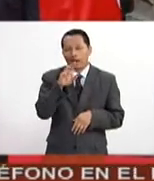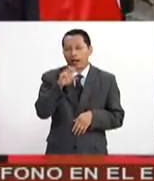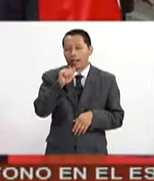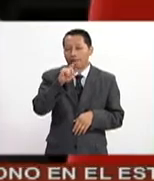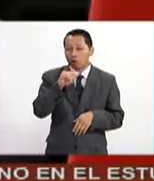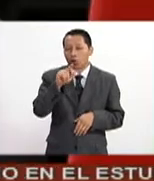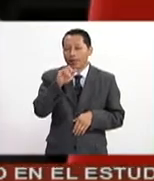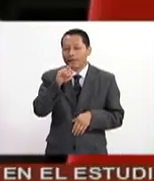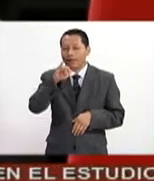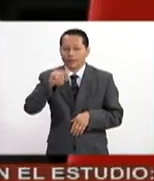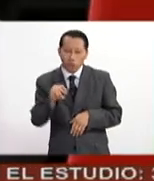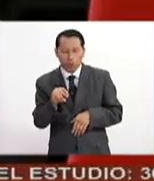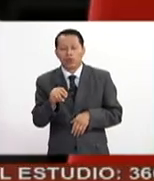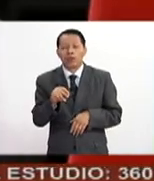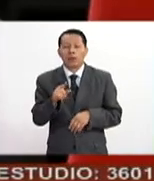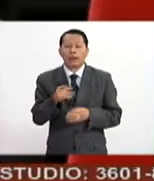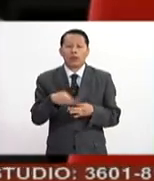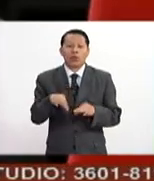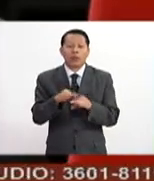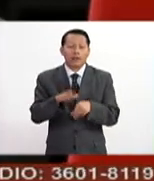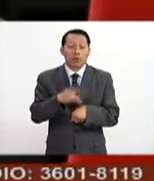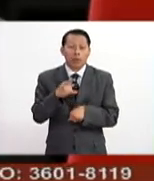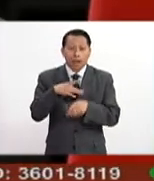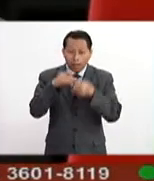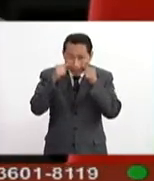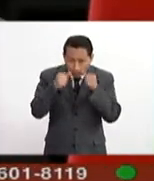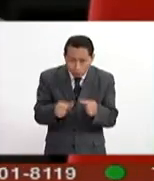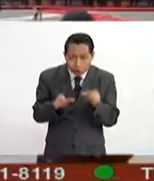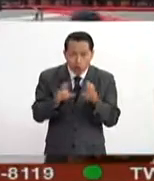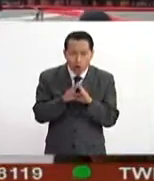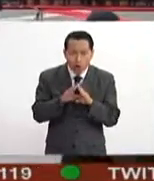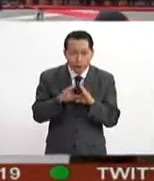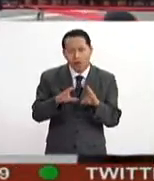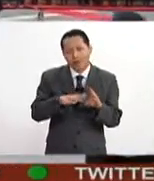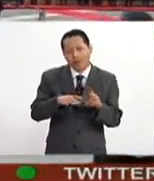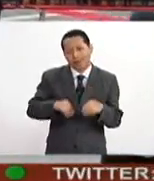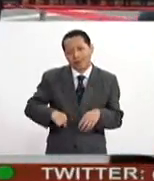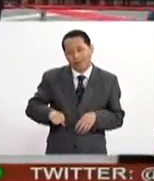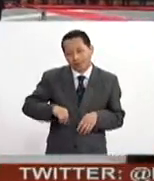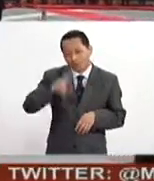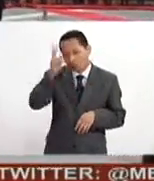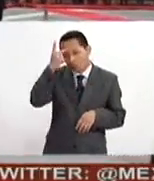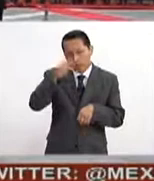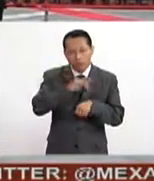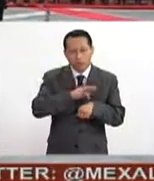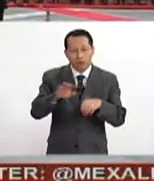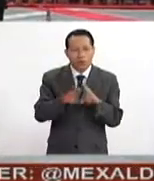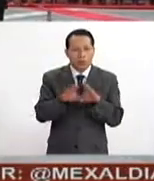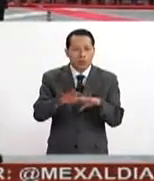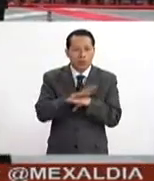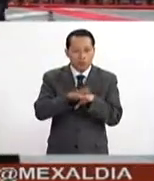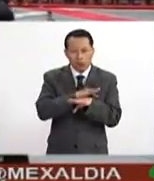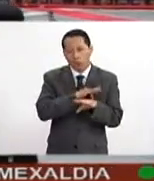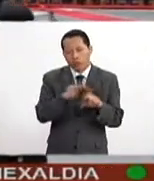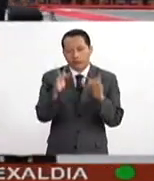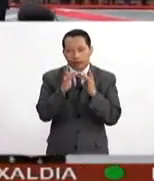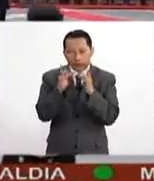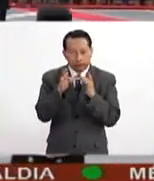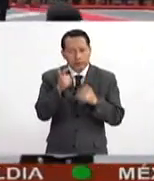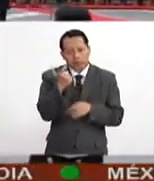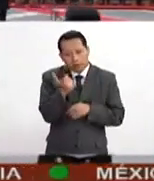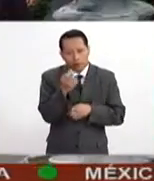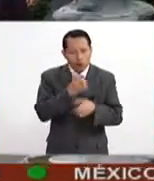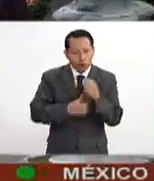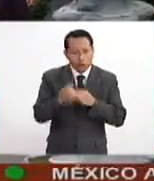que esta visita es muy importante porque atiende a un interés de Polonia de diversificar sus relaciones económicas y comerciales